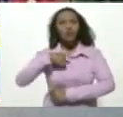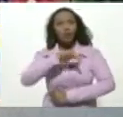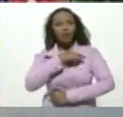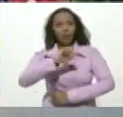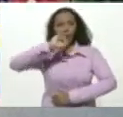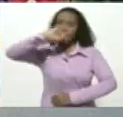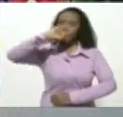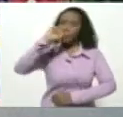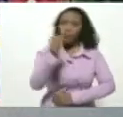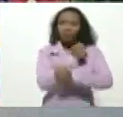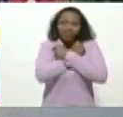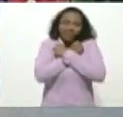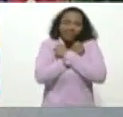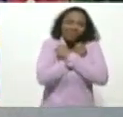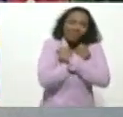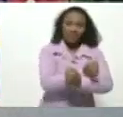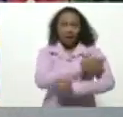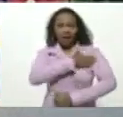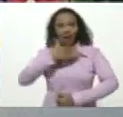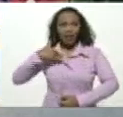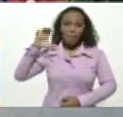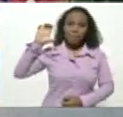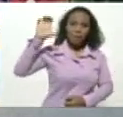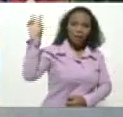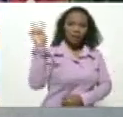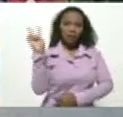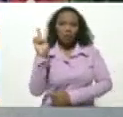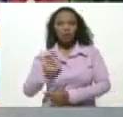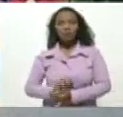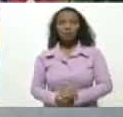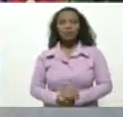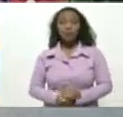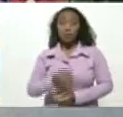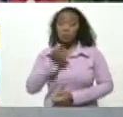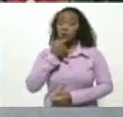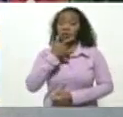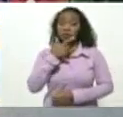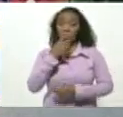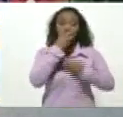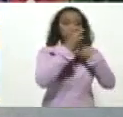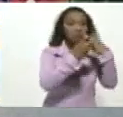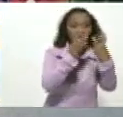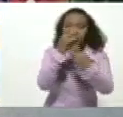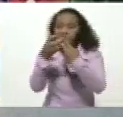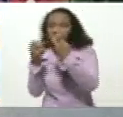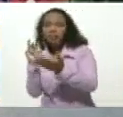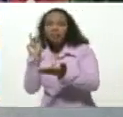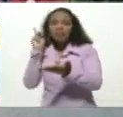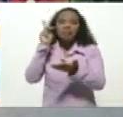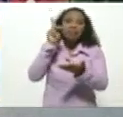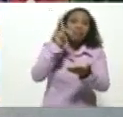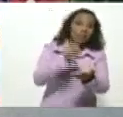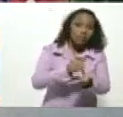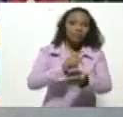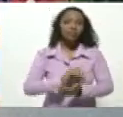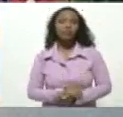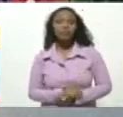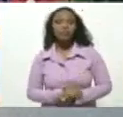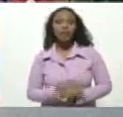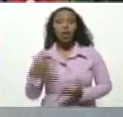amada y querida patria. Bueno, bonito el recorrido, vale, para llegar